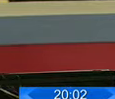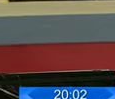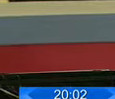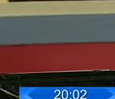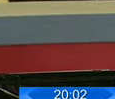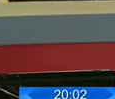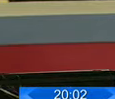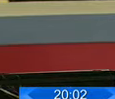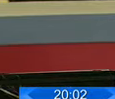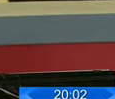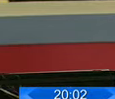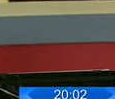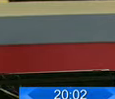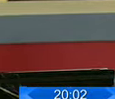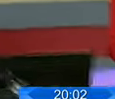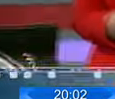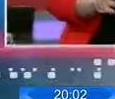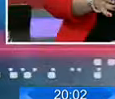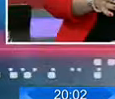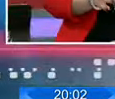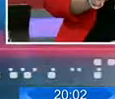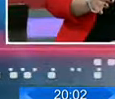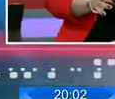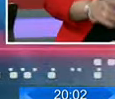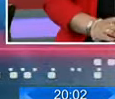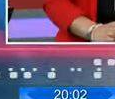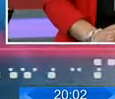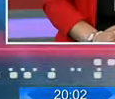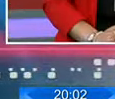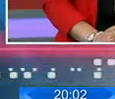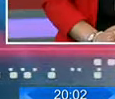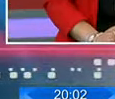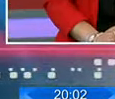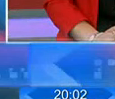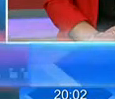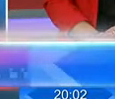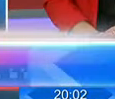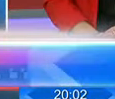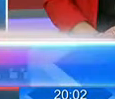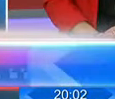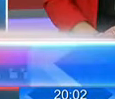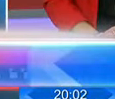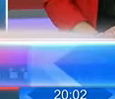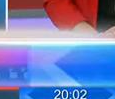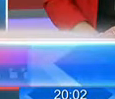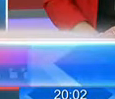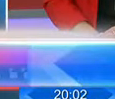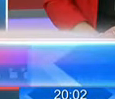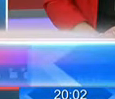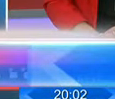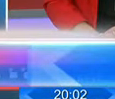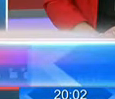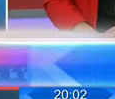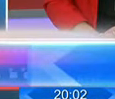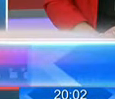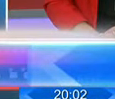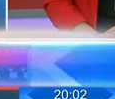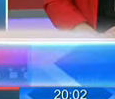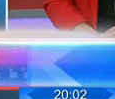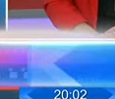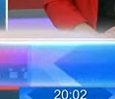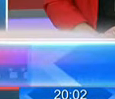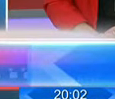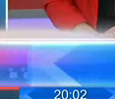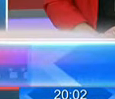29 procesos en cortes internacionales y 12 de ellos todavía están activos. ¿Qué tipo de litigios son los que aún mantiene el